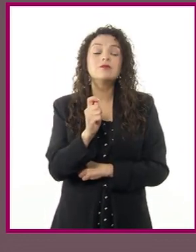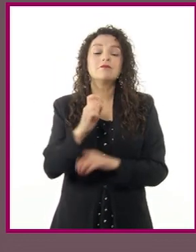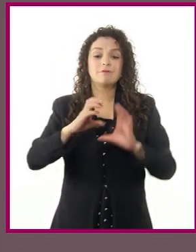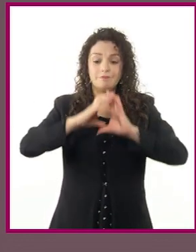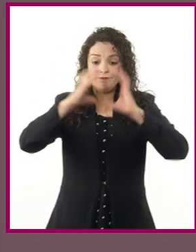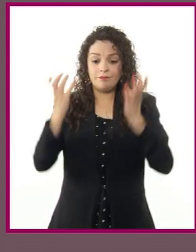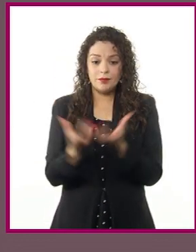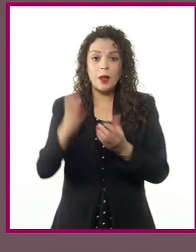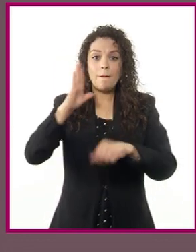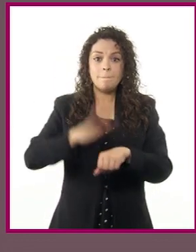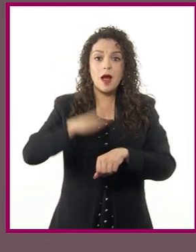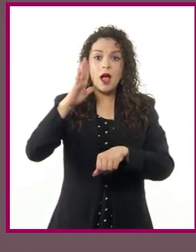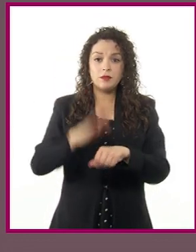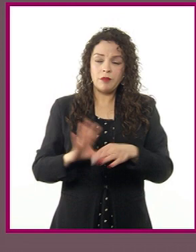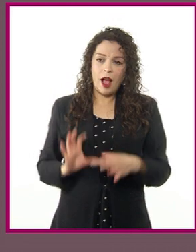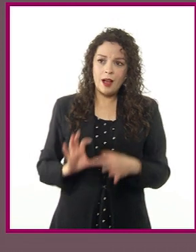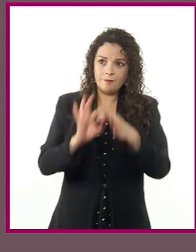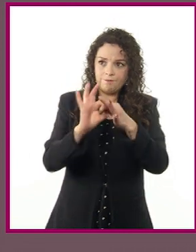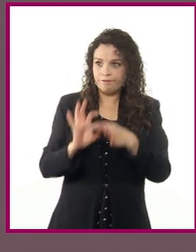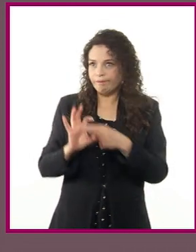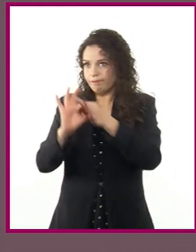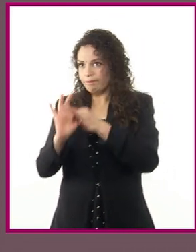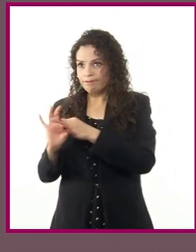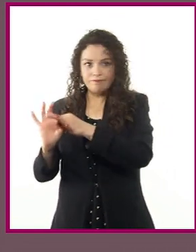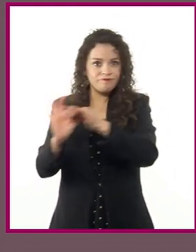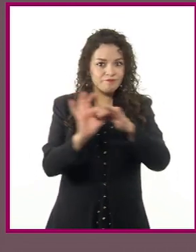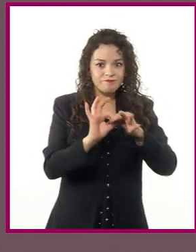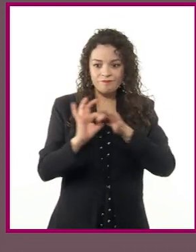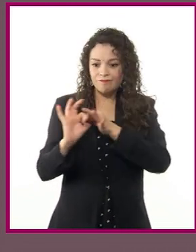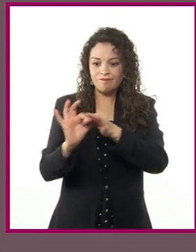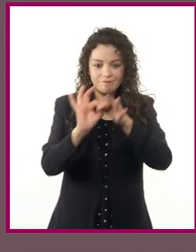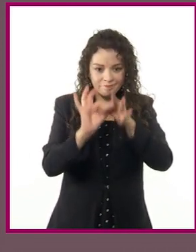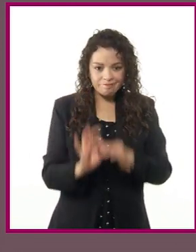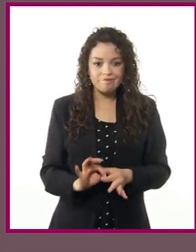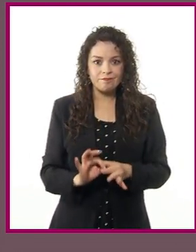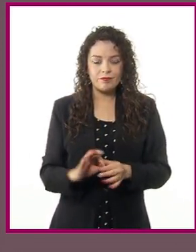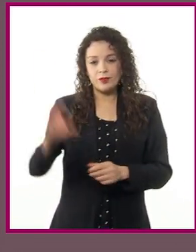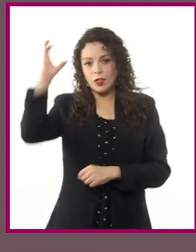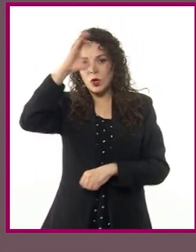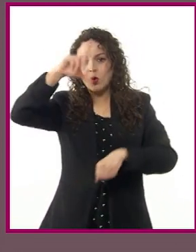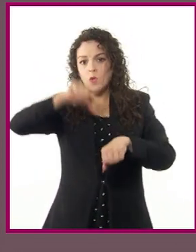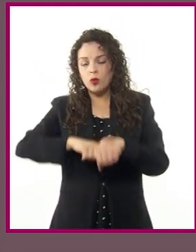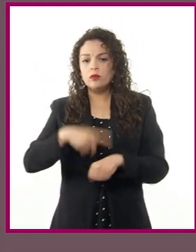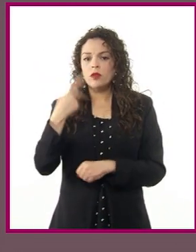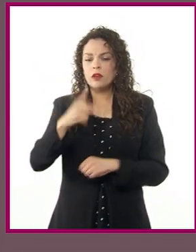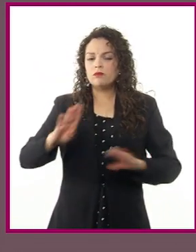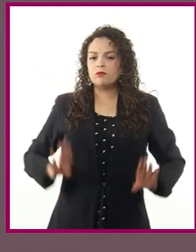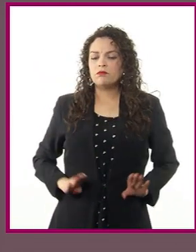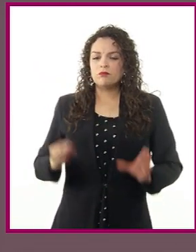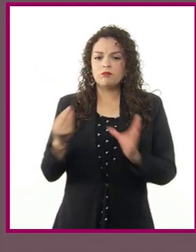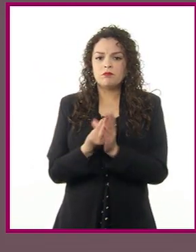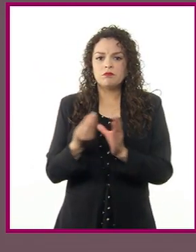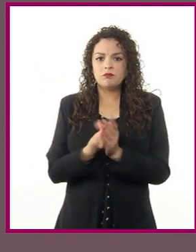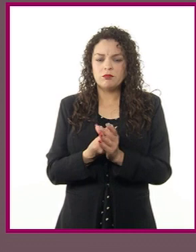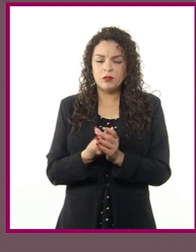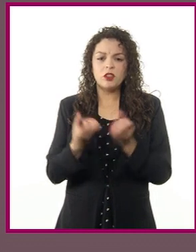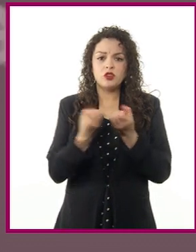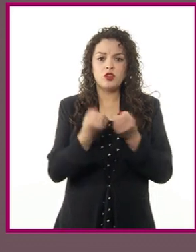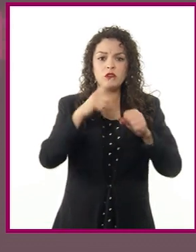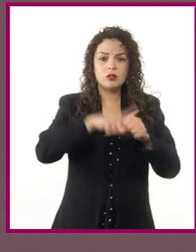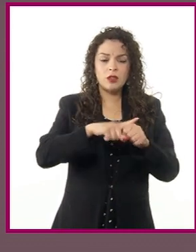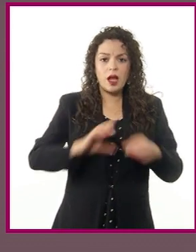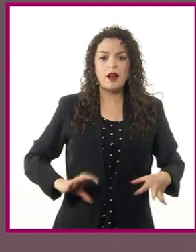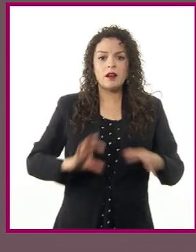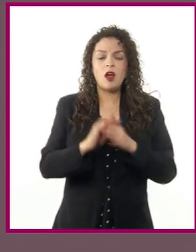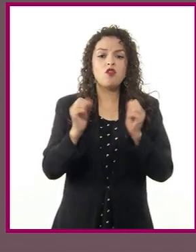vez más interconectado. La cultura es el conjunto de características y prácticas sociales relacionadas con